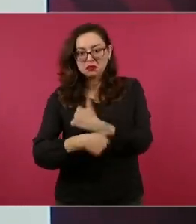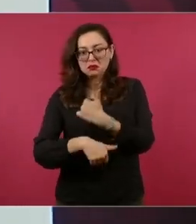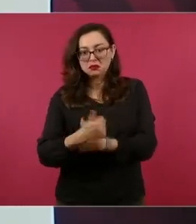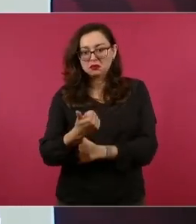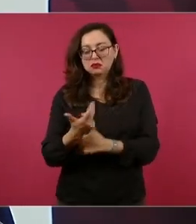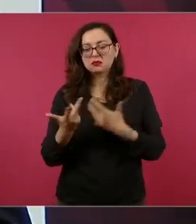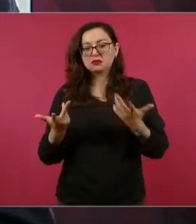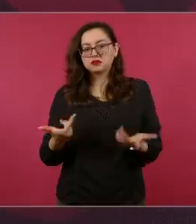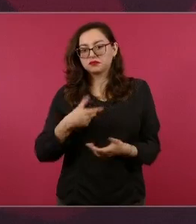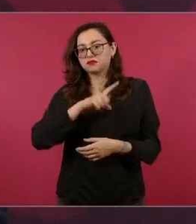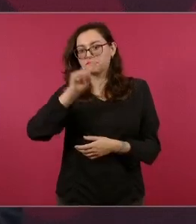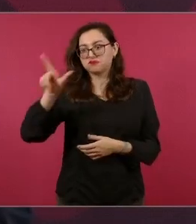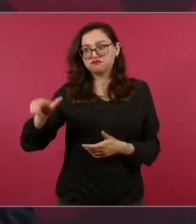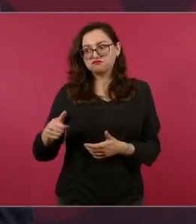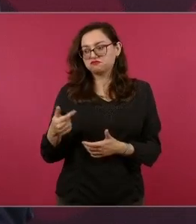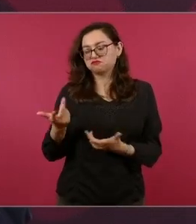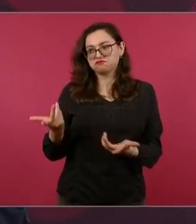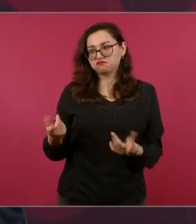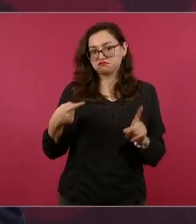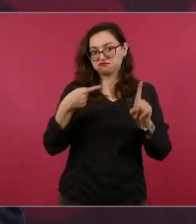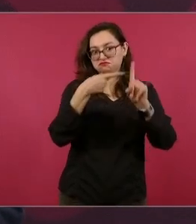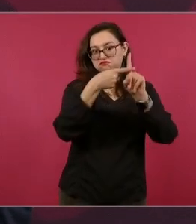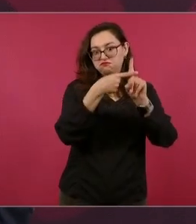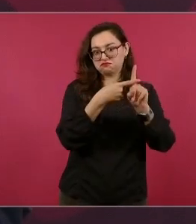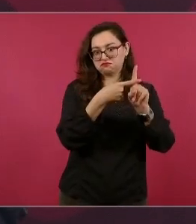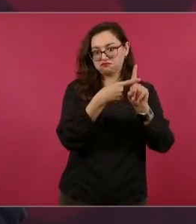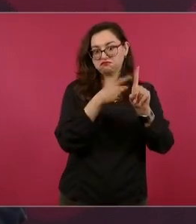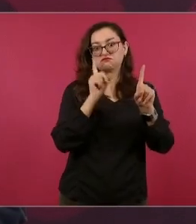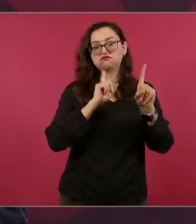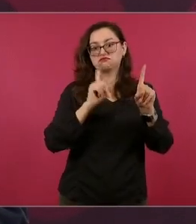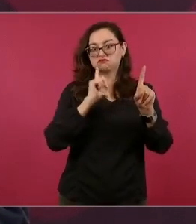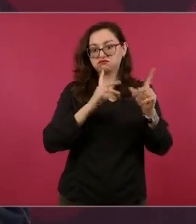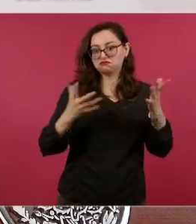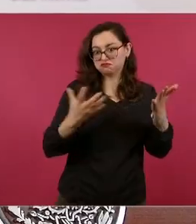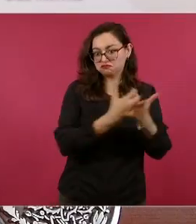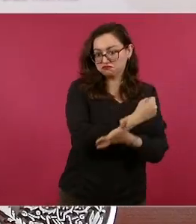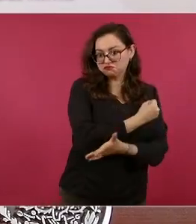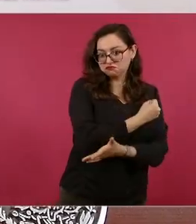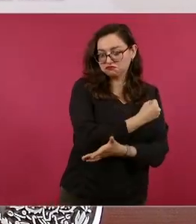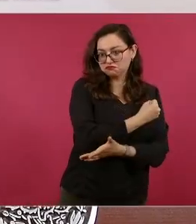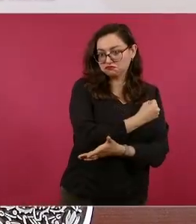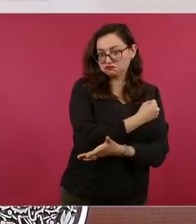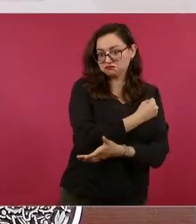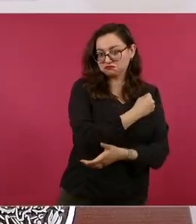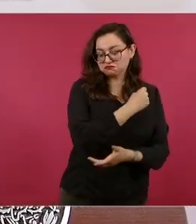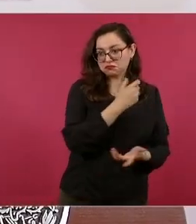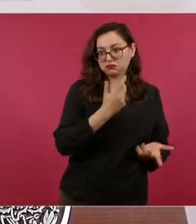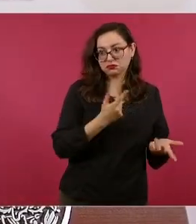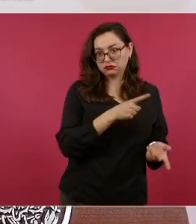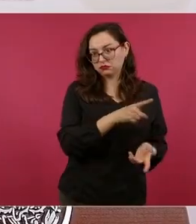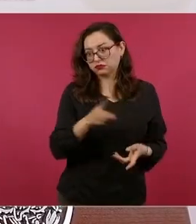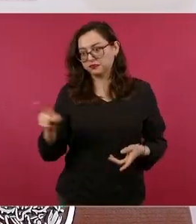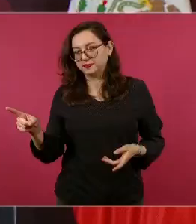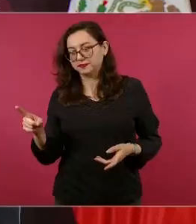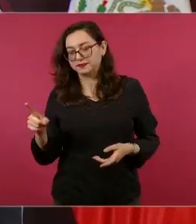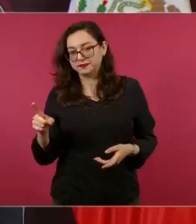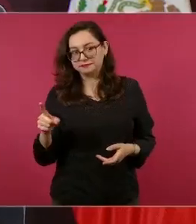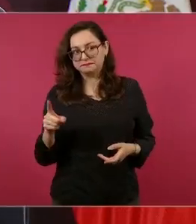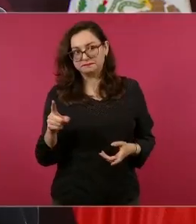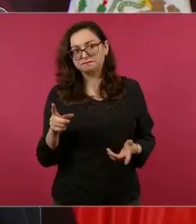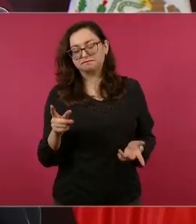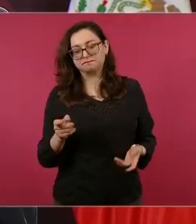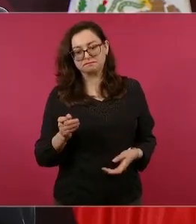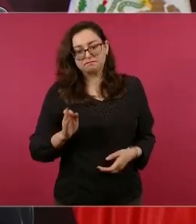las reglas, el pueblo decidió, fíjense. Ahí hay otro